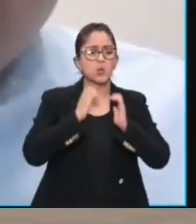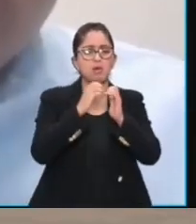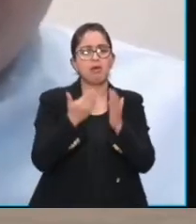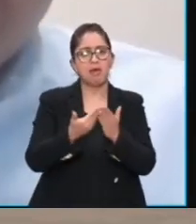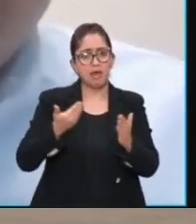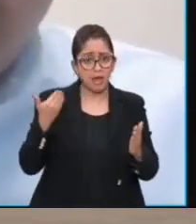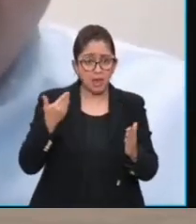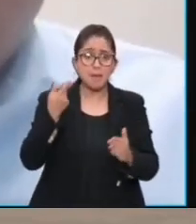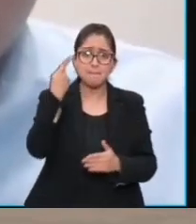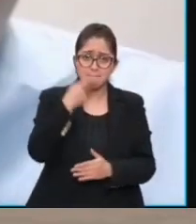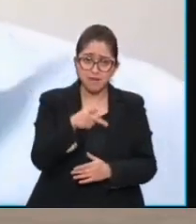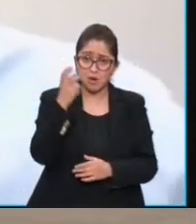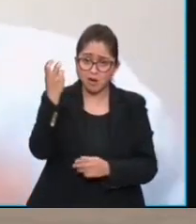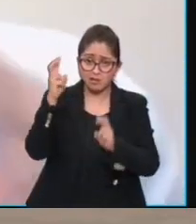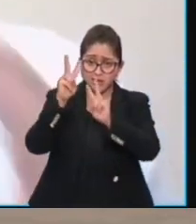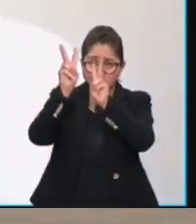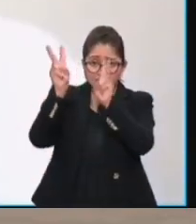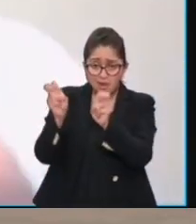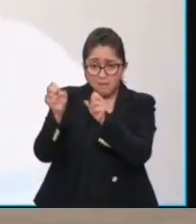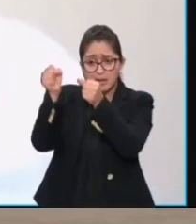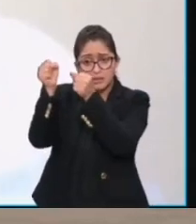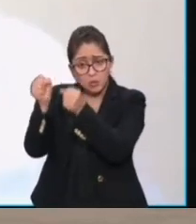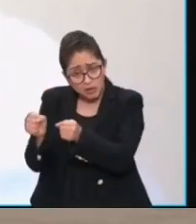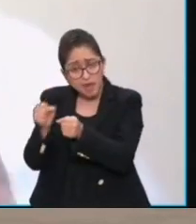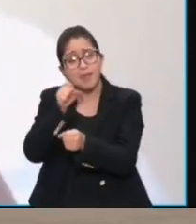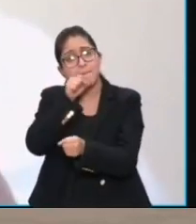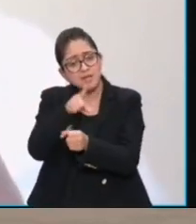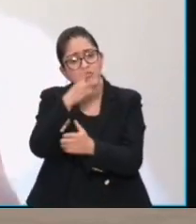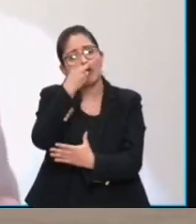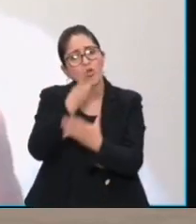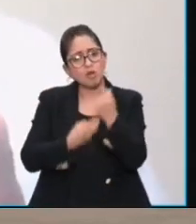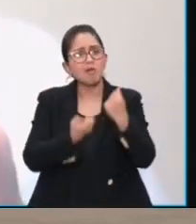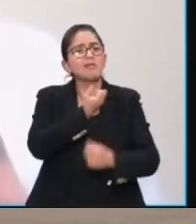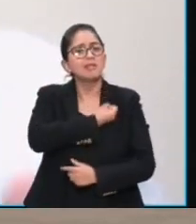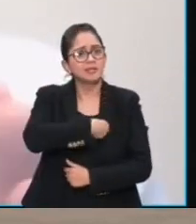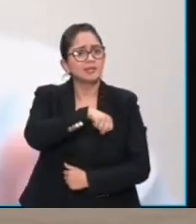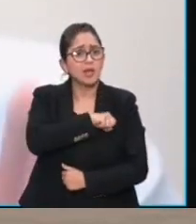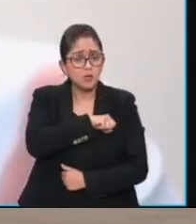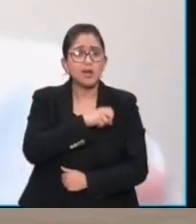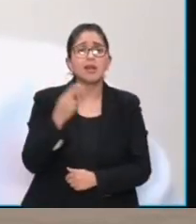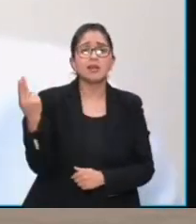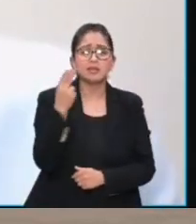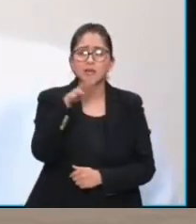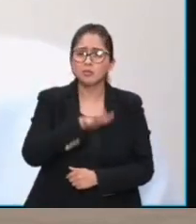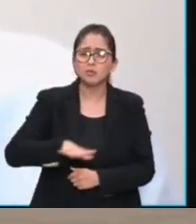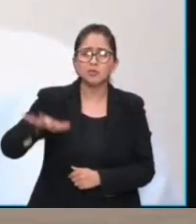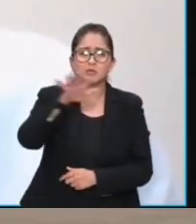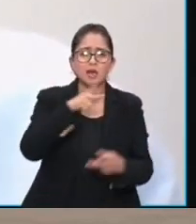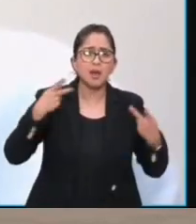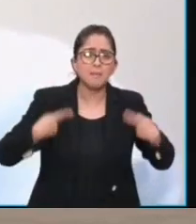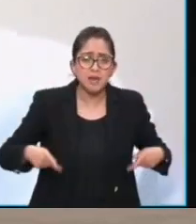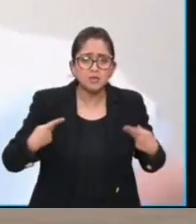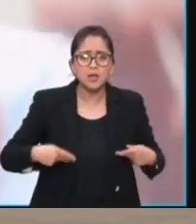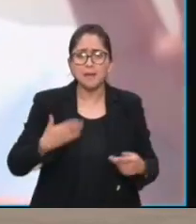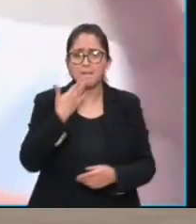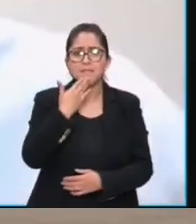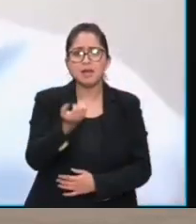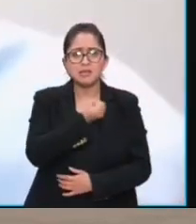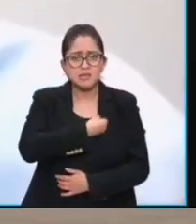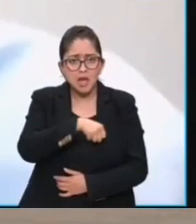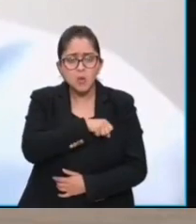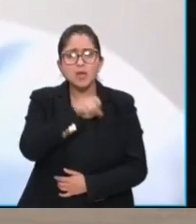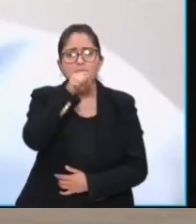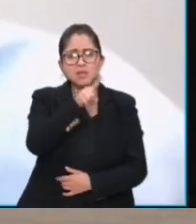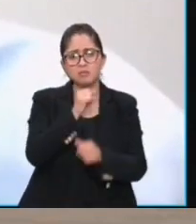y obviamente desde la perspectiva de salud. Lo que nosotros impulsamos es tener una ciudadanía sana y una ciudadanía informada.